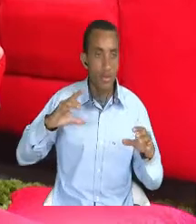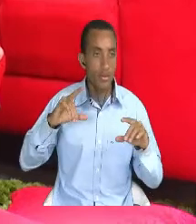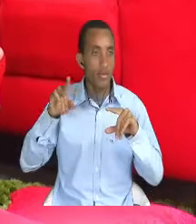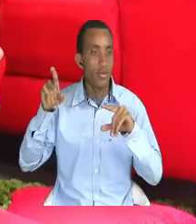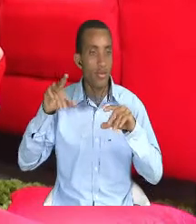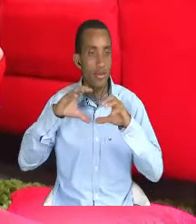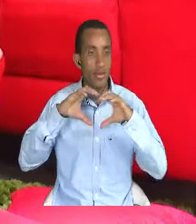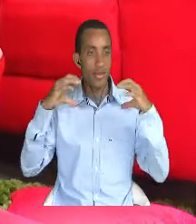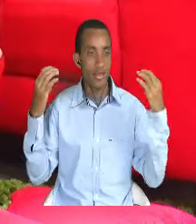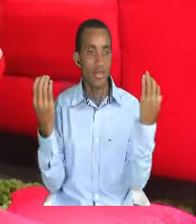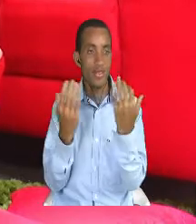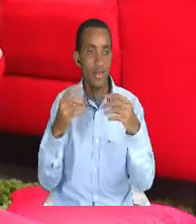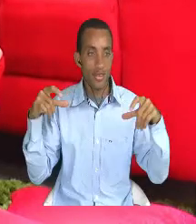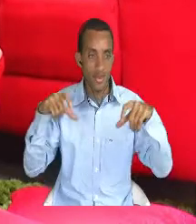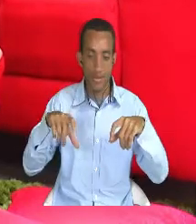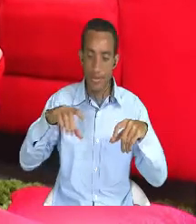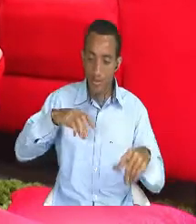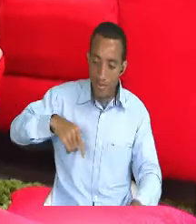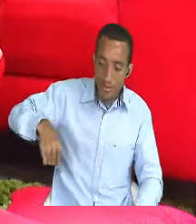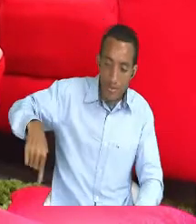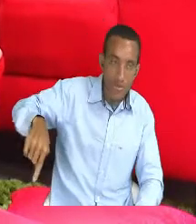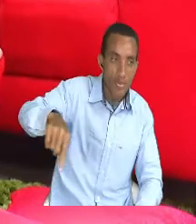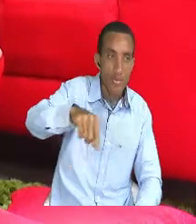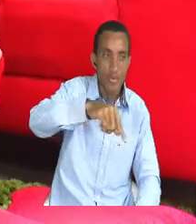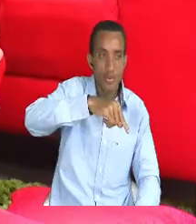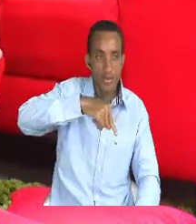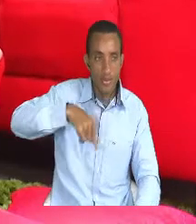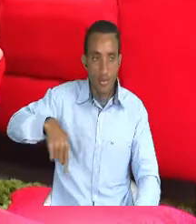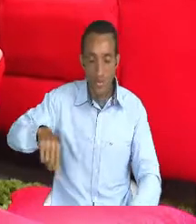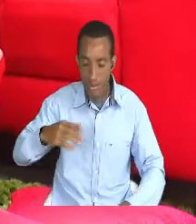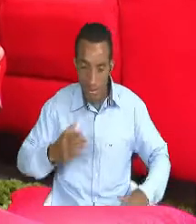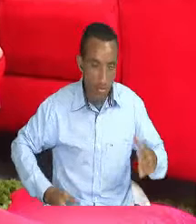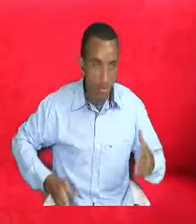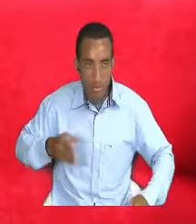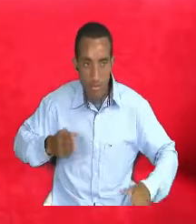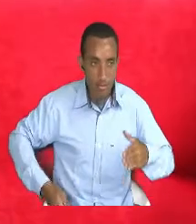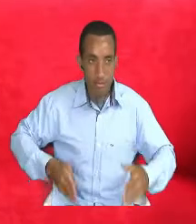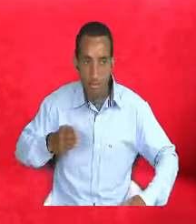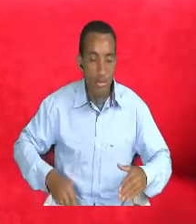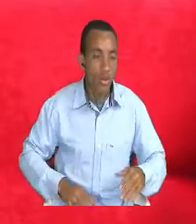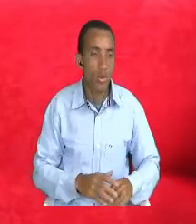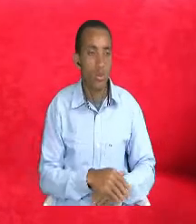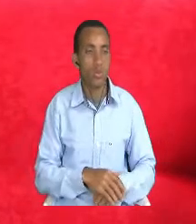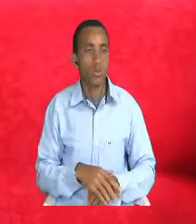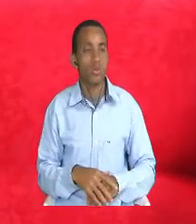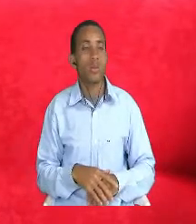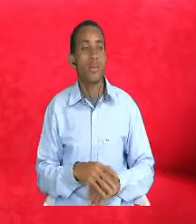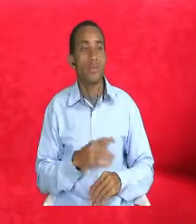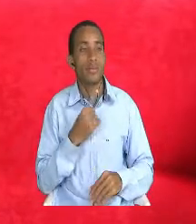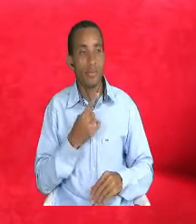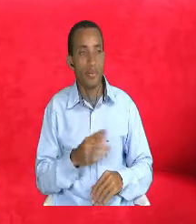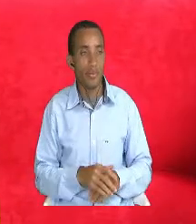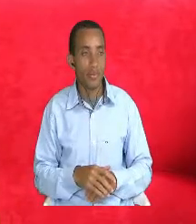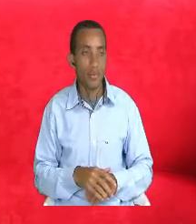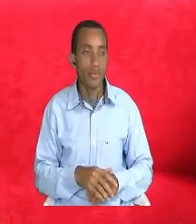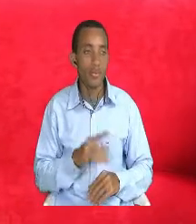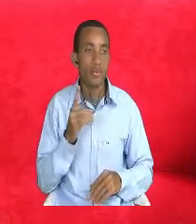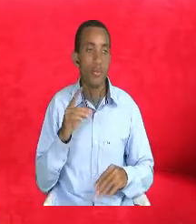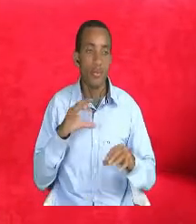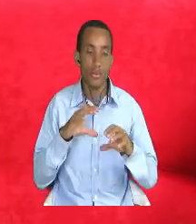Villa Zapata. ¿Qué ha significado esta pista para el atletismo en Barranca Bermeja? Bueno, ya usted lo dijo, la pista hizo